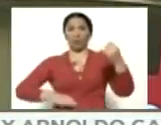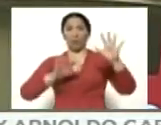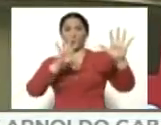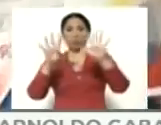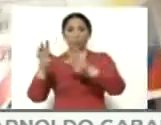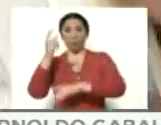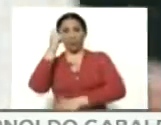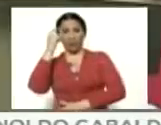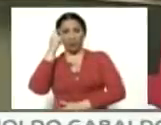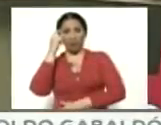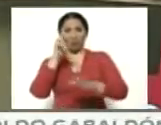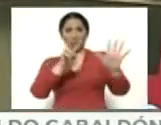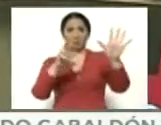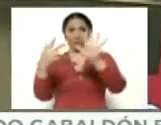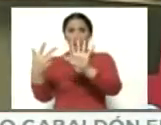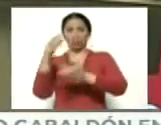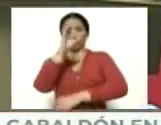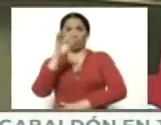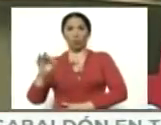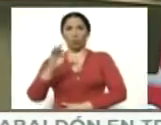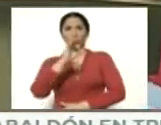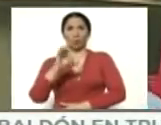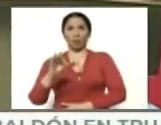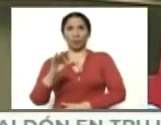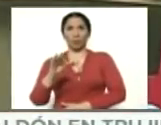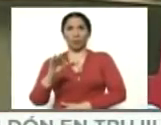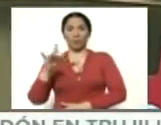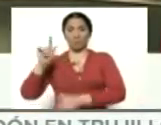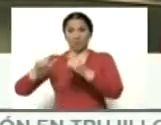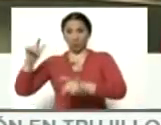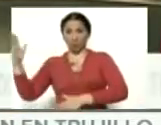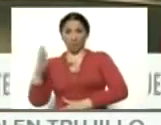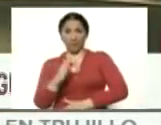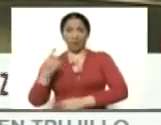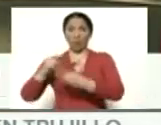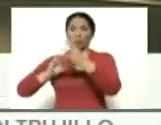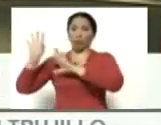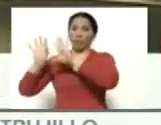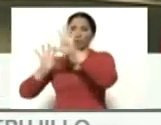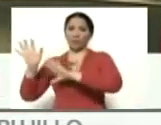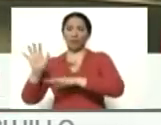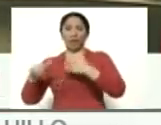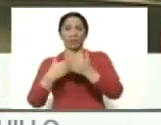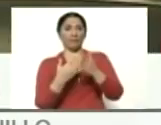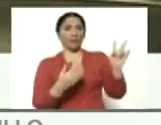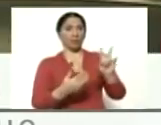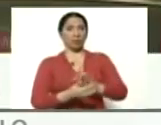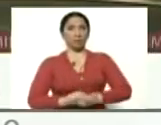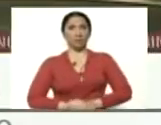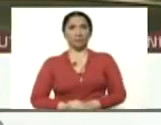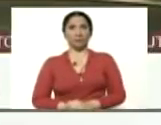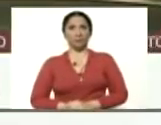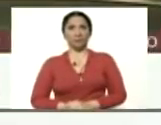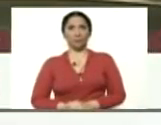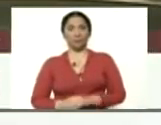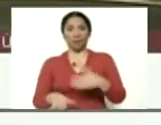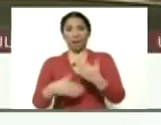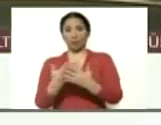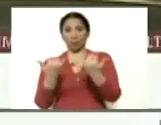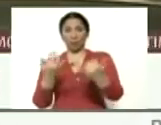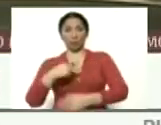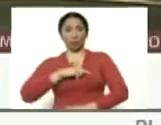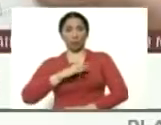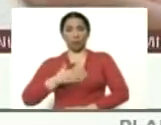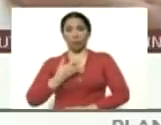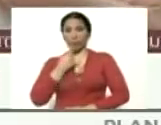el 78% son casos importados. De manera que a esta hora podemos señalar